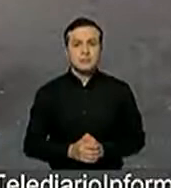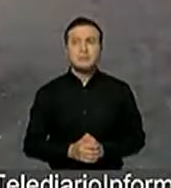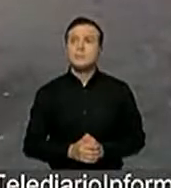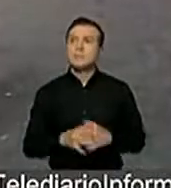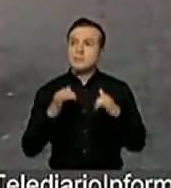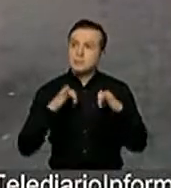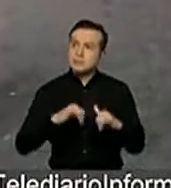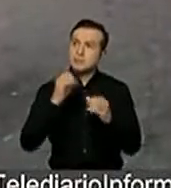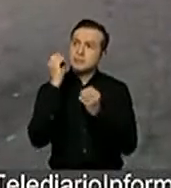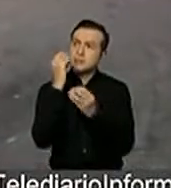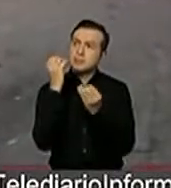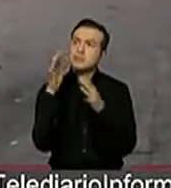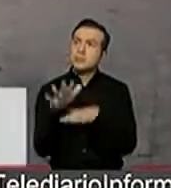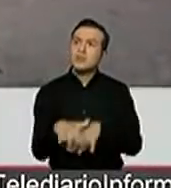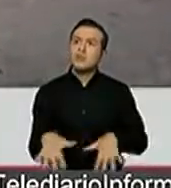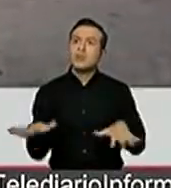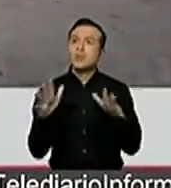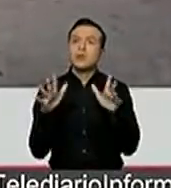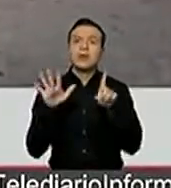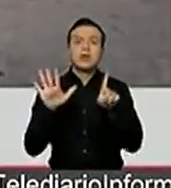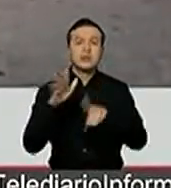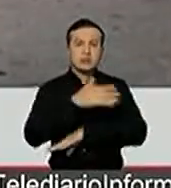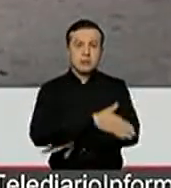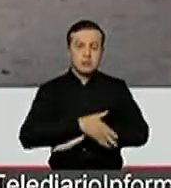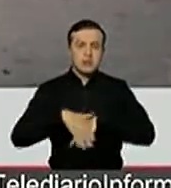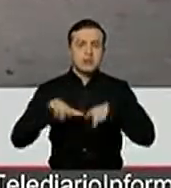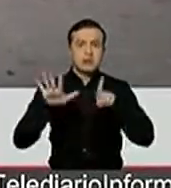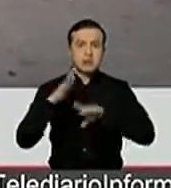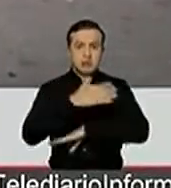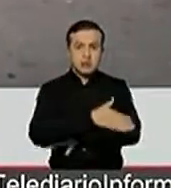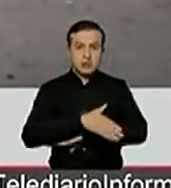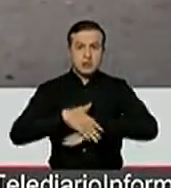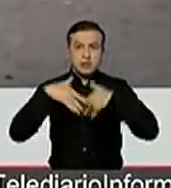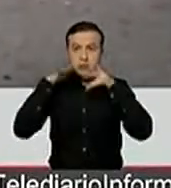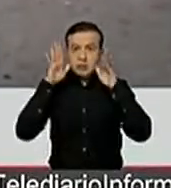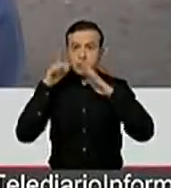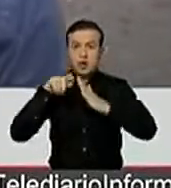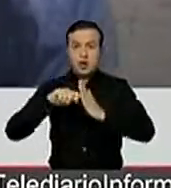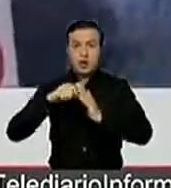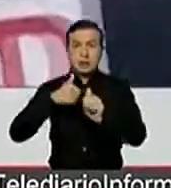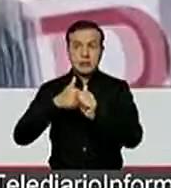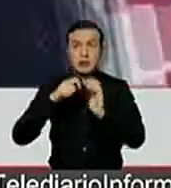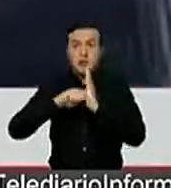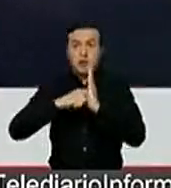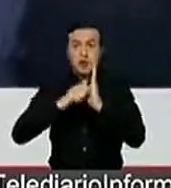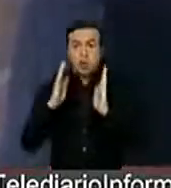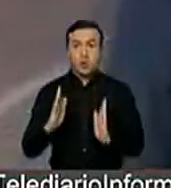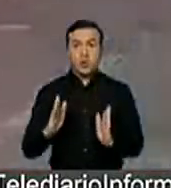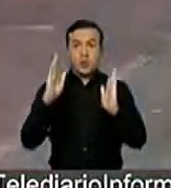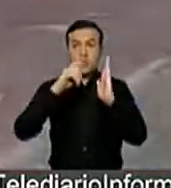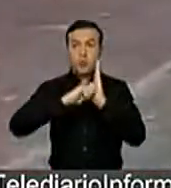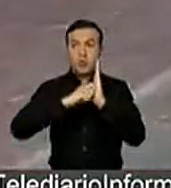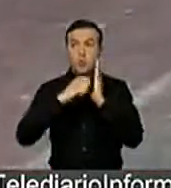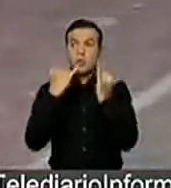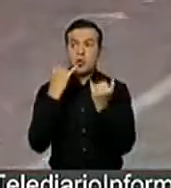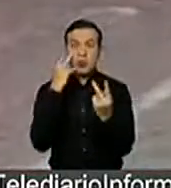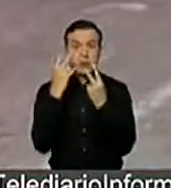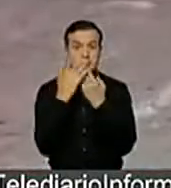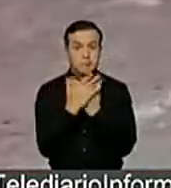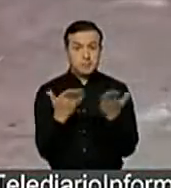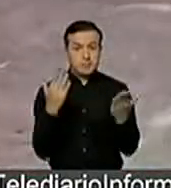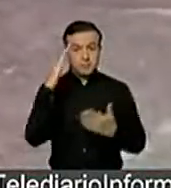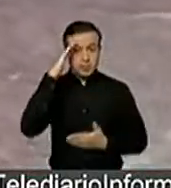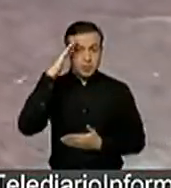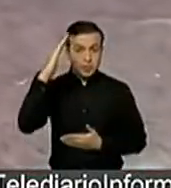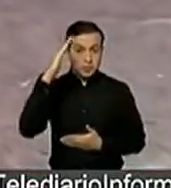Continuamos informando, esta vez desde la avenida 6 de diciembre. Estamos frente a la Contraloría General del Estado. En este momento, pues, la